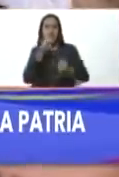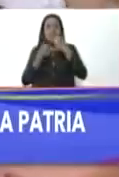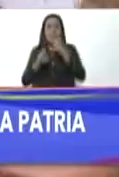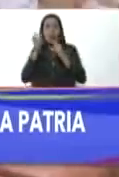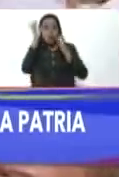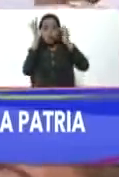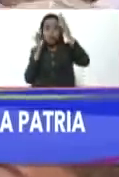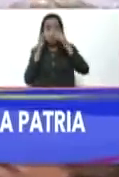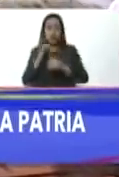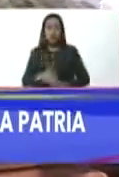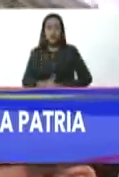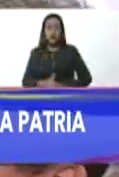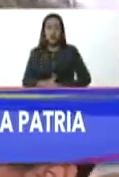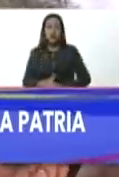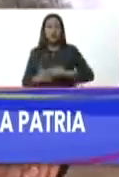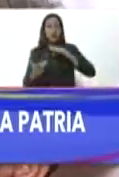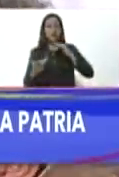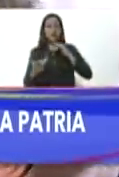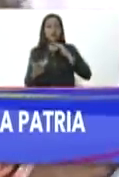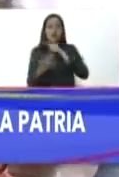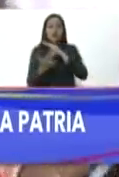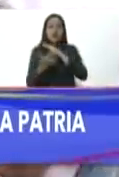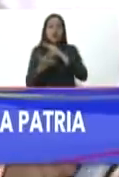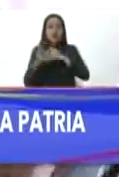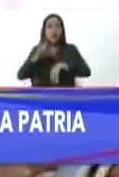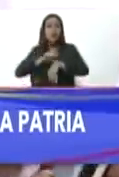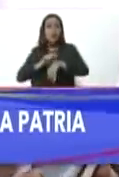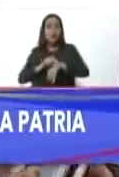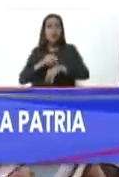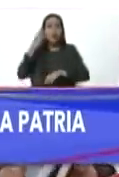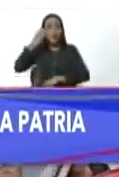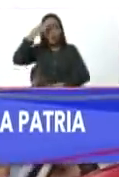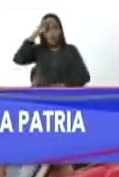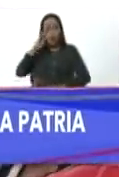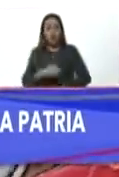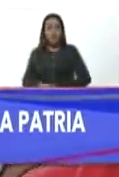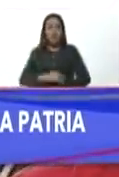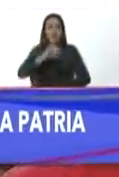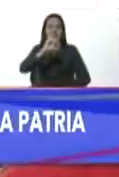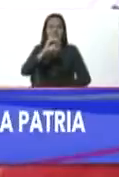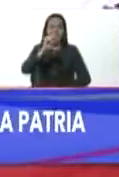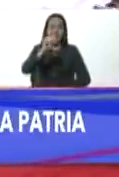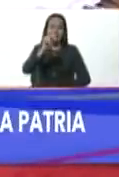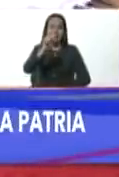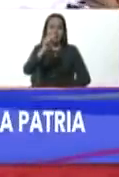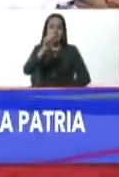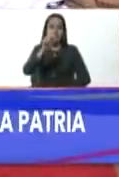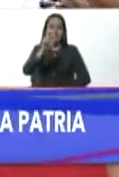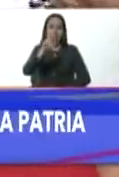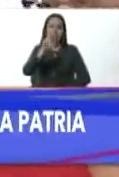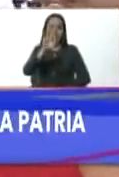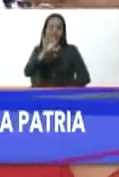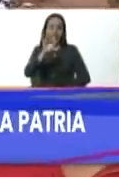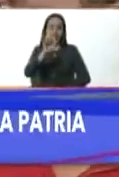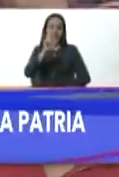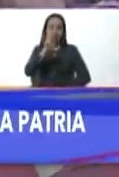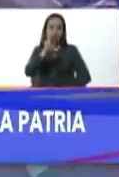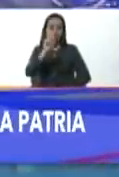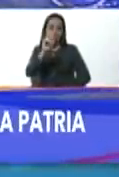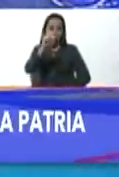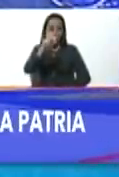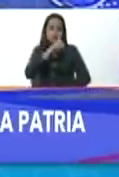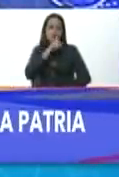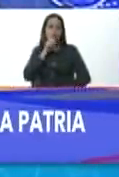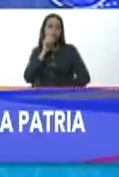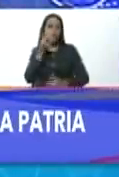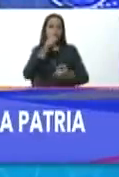con tecnología médica cubana. No sé si hay algún compañero cubano que nos pudiera explicar